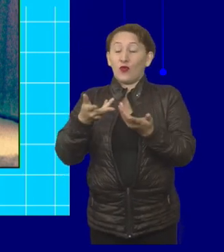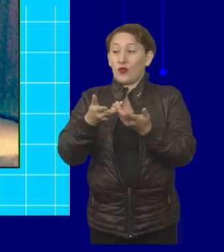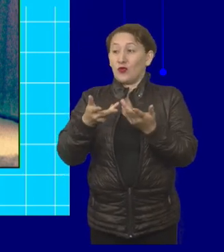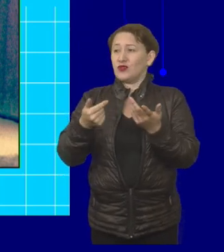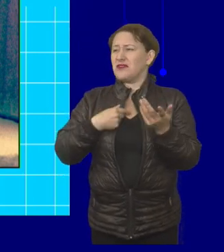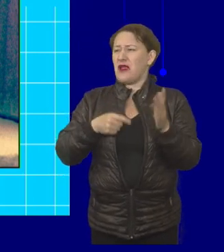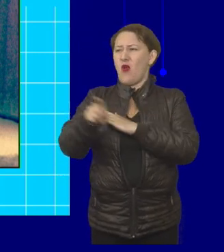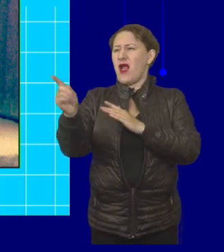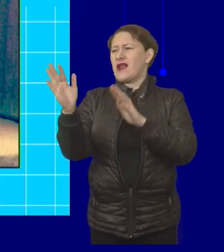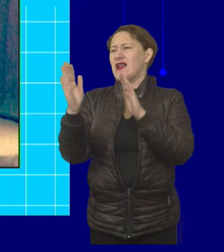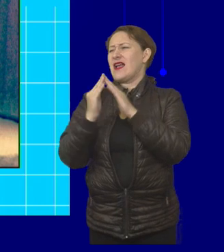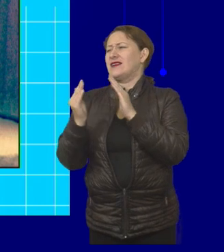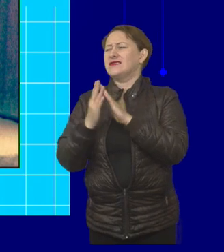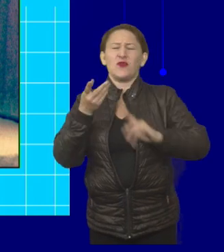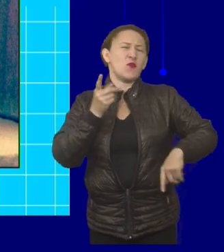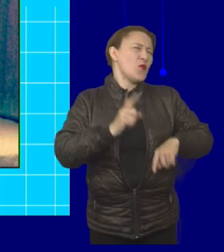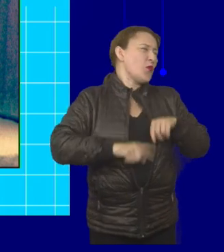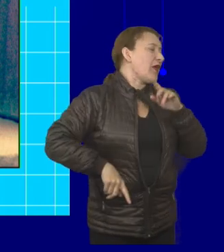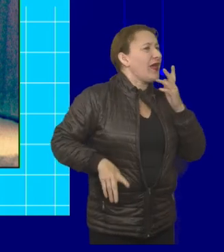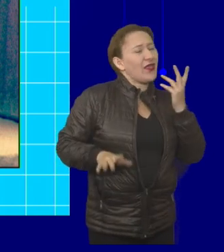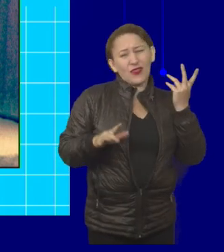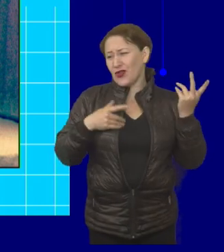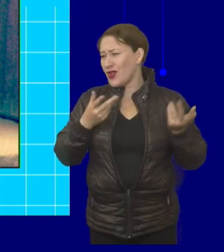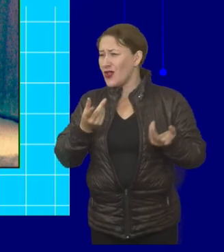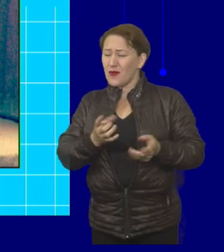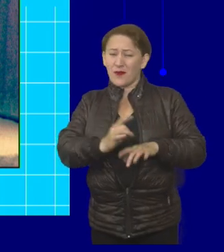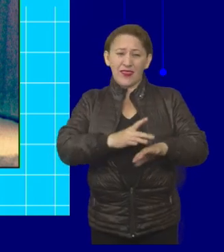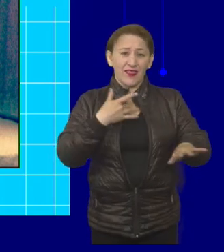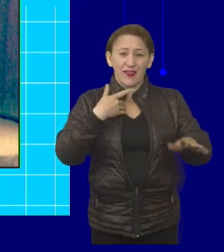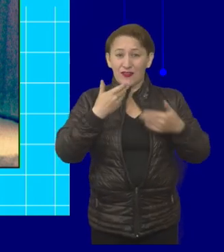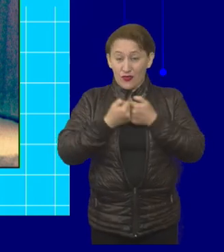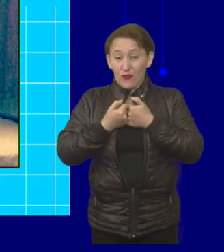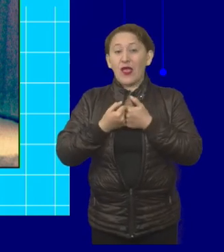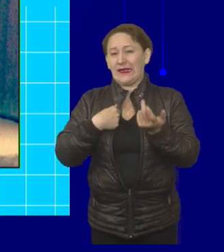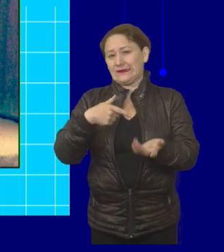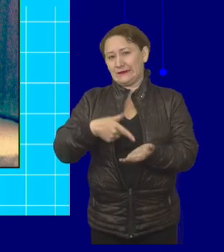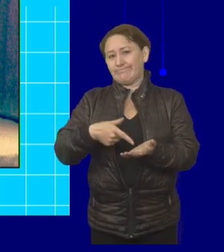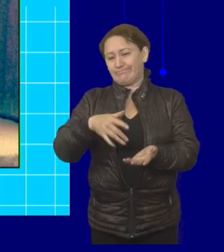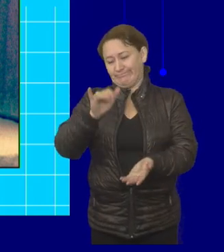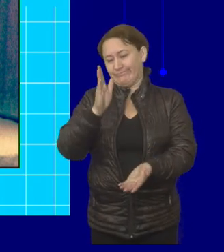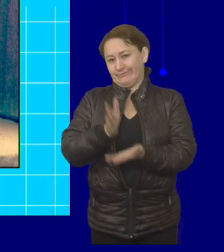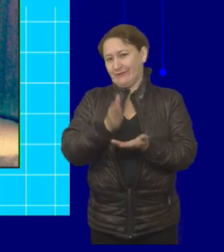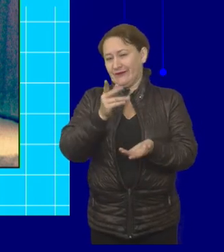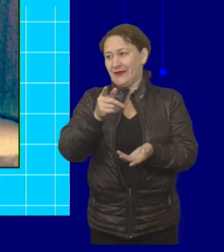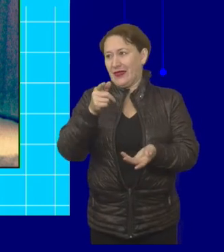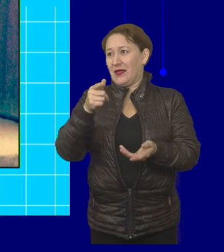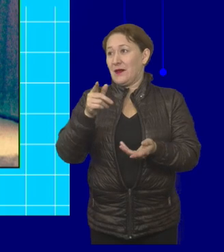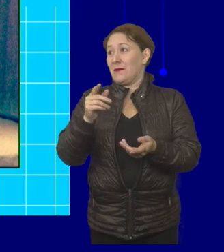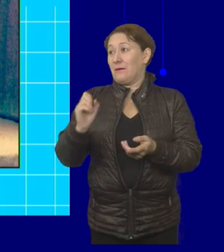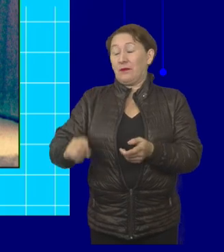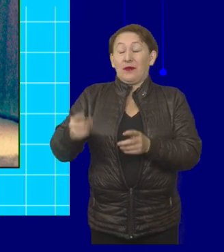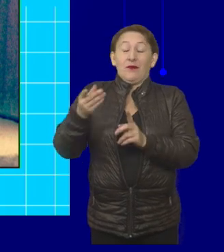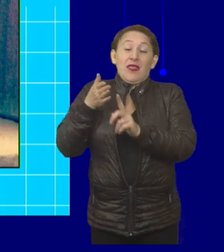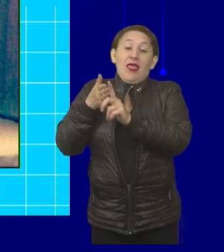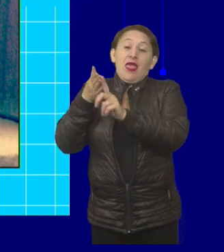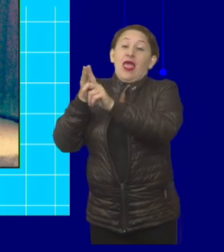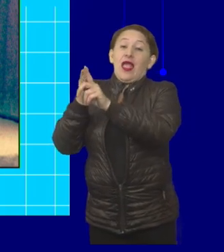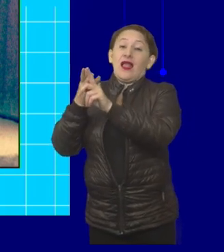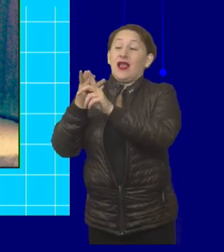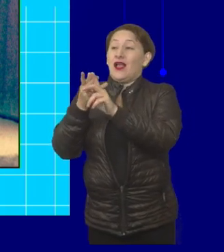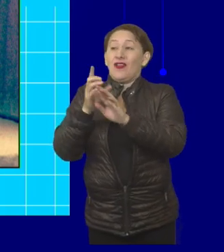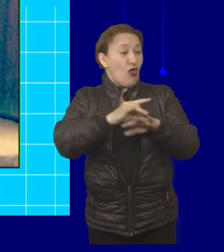de la casa, no puedo, no me dejan tener novio. Bueno, yo soy hija de eso. Del primer amor que no